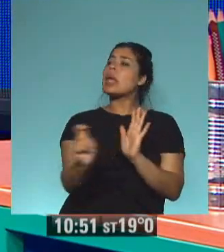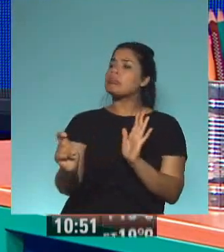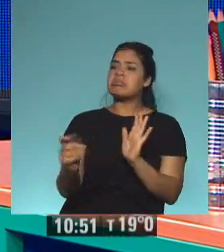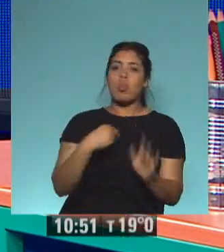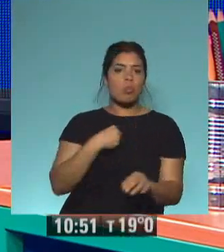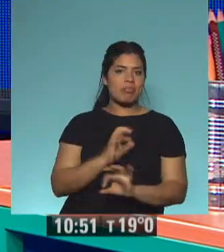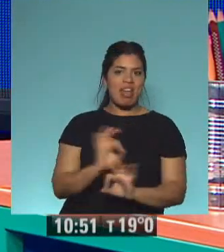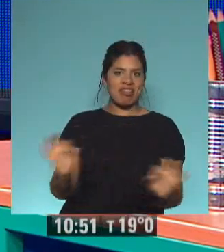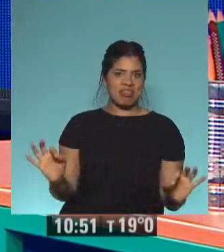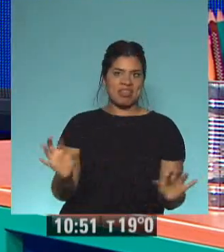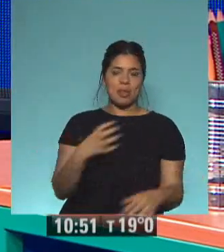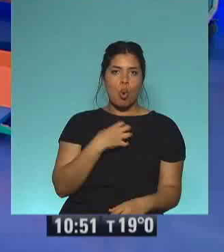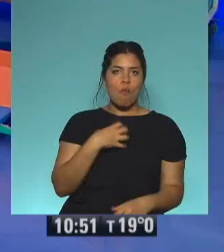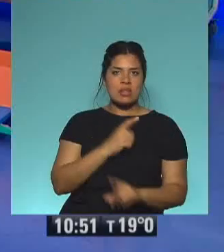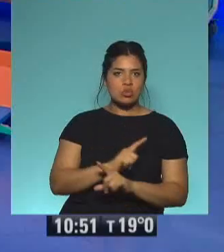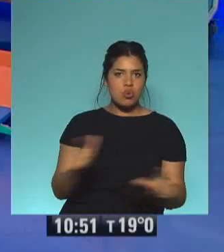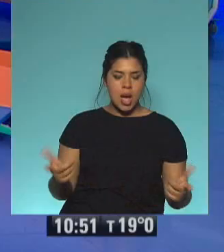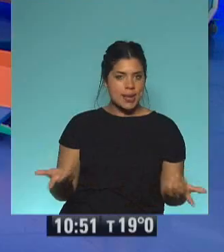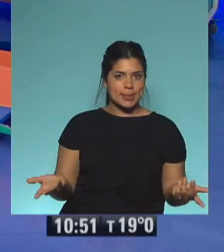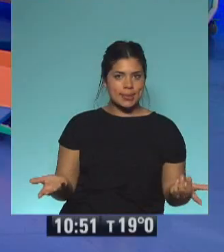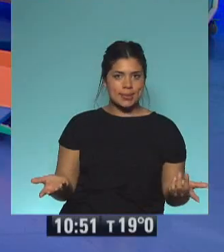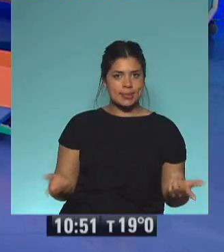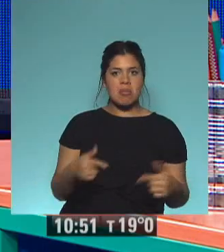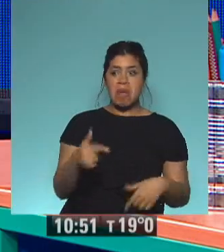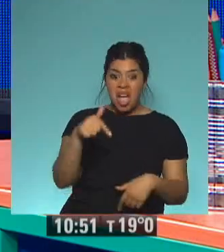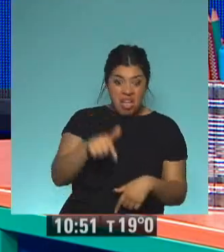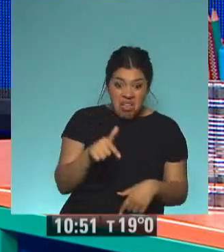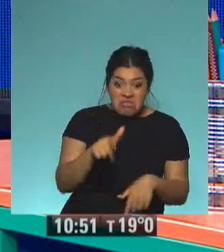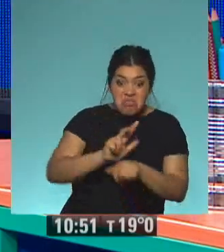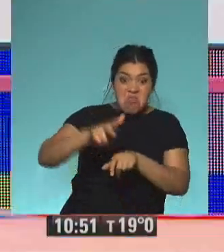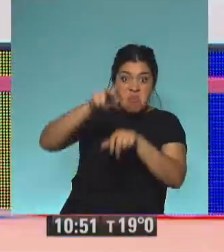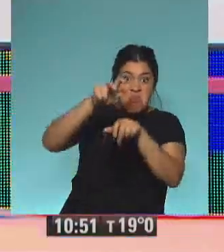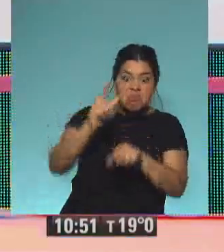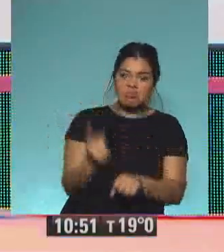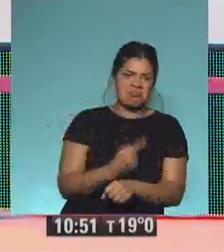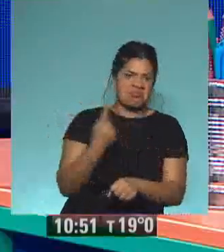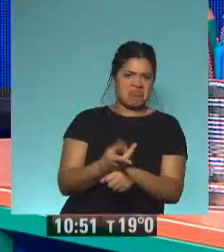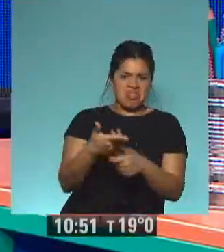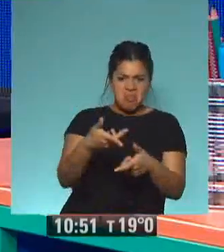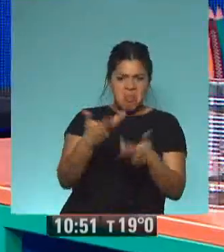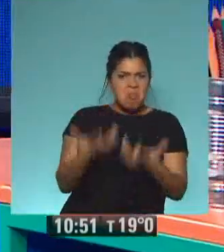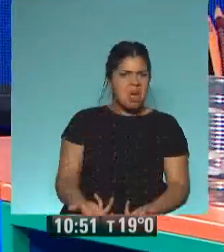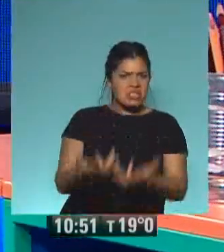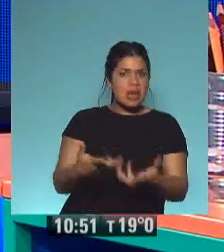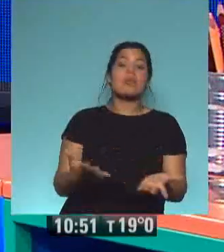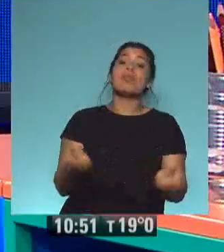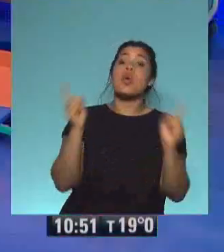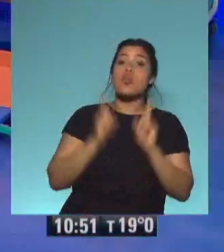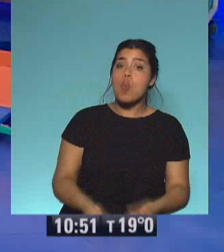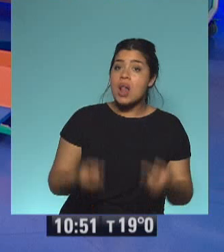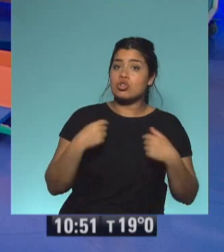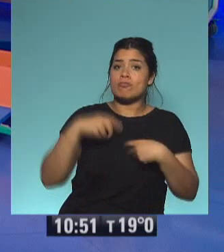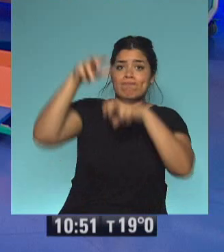que no confiaban en mí. Dice, ¿qué va a volar esto si pesa un montón? Claro. Pero igual yo inventé el paracaídas. Claro.